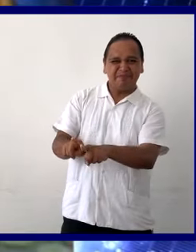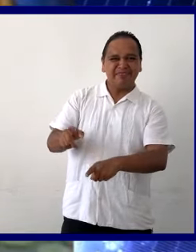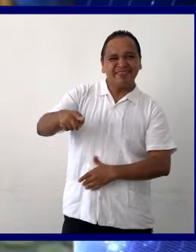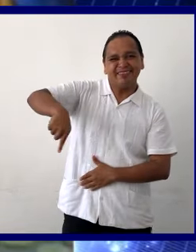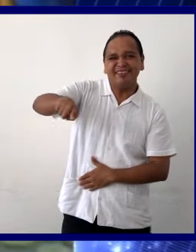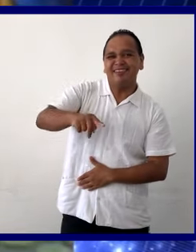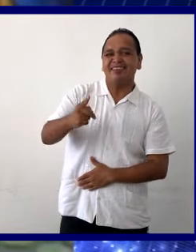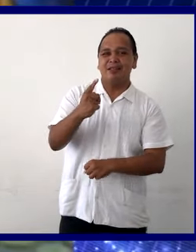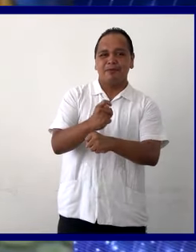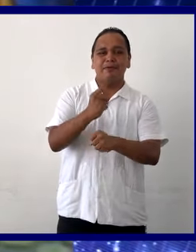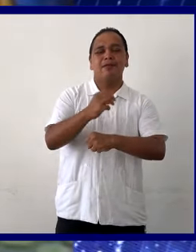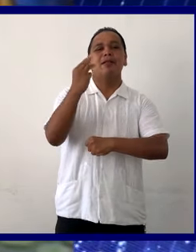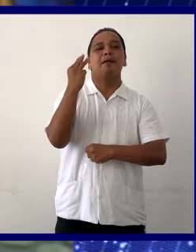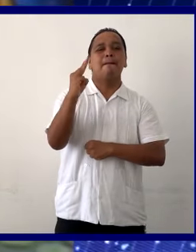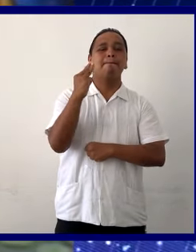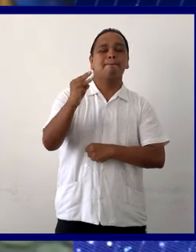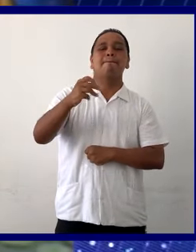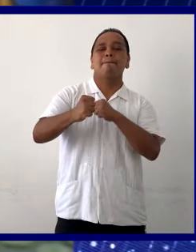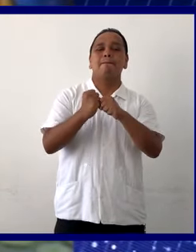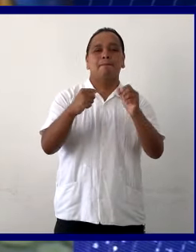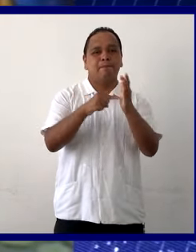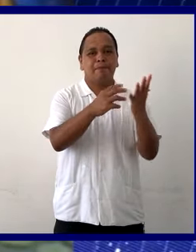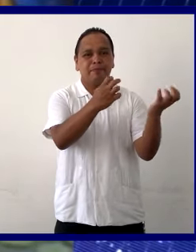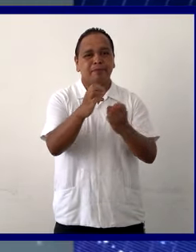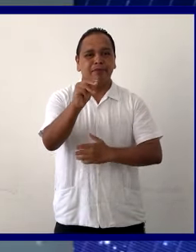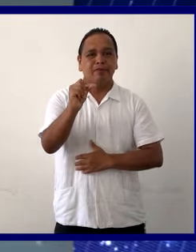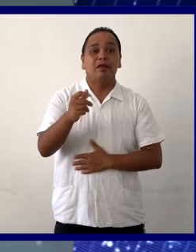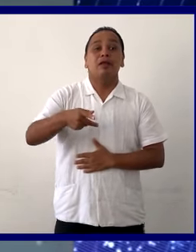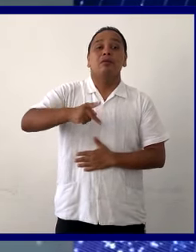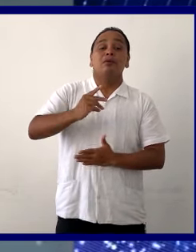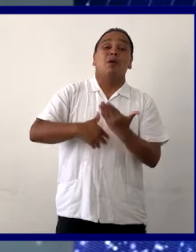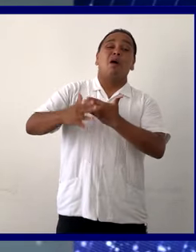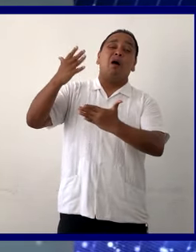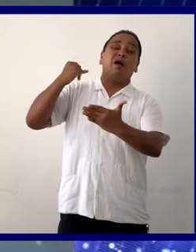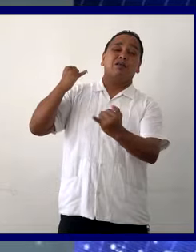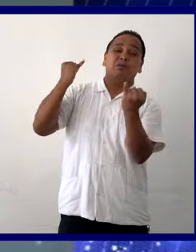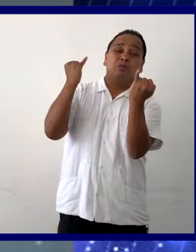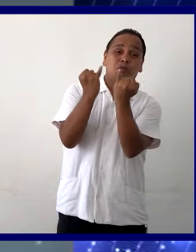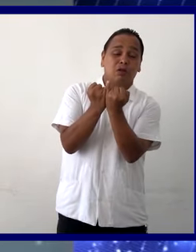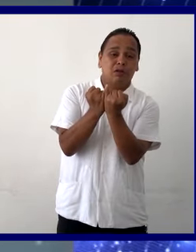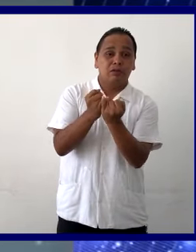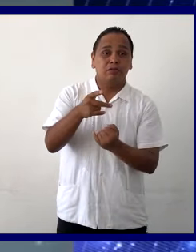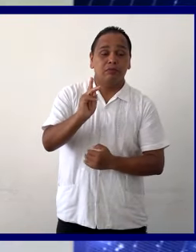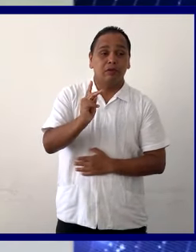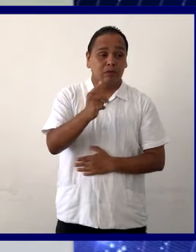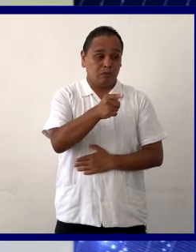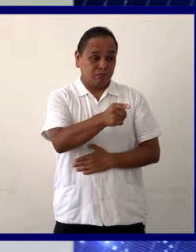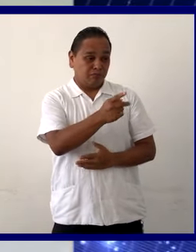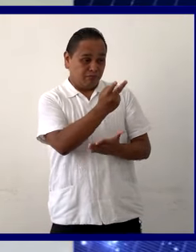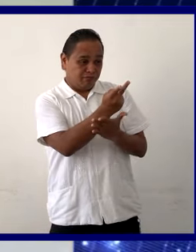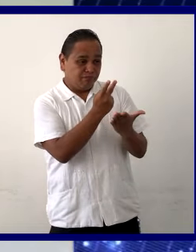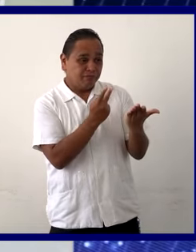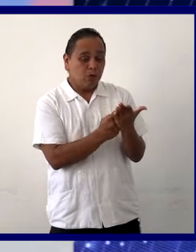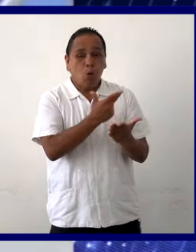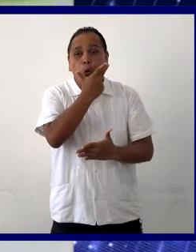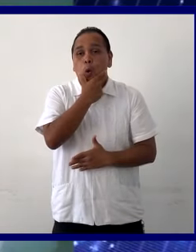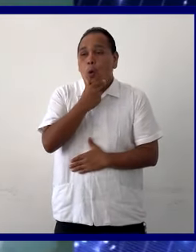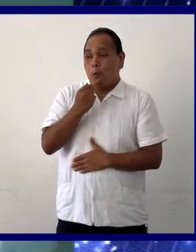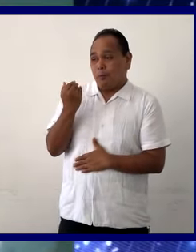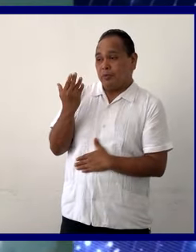el 1 de mayo de 1999, este fue producido en 1997 para ser sometido a aprobación por los ejecutivos de